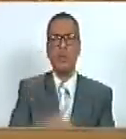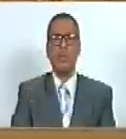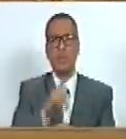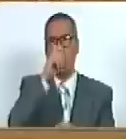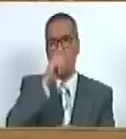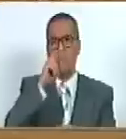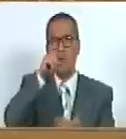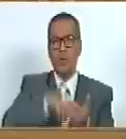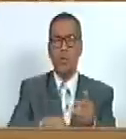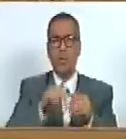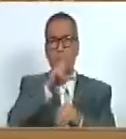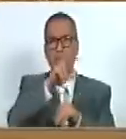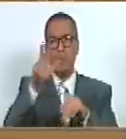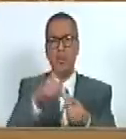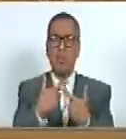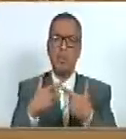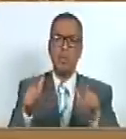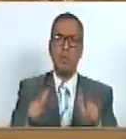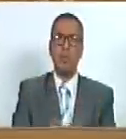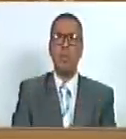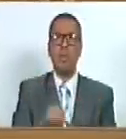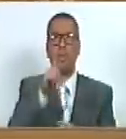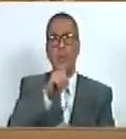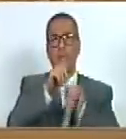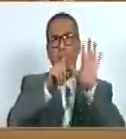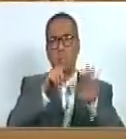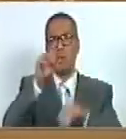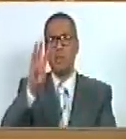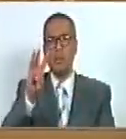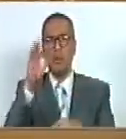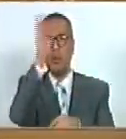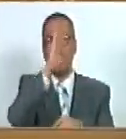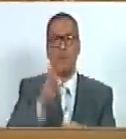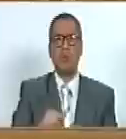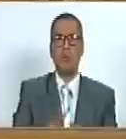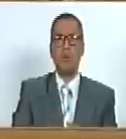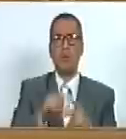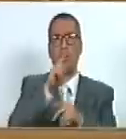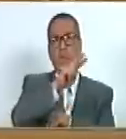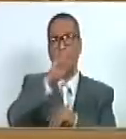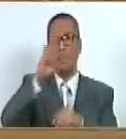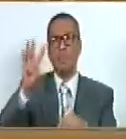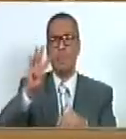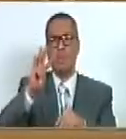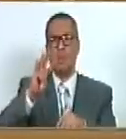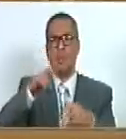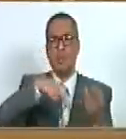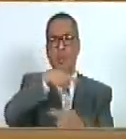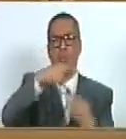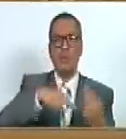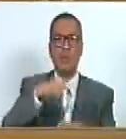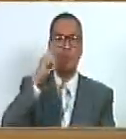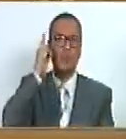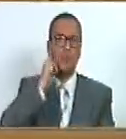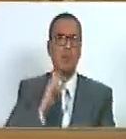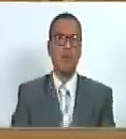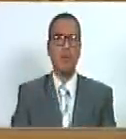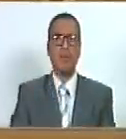año 213 de la Independencia, 164 de la Federación y 24 de la Revolución